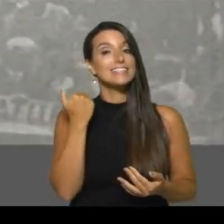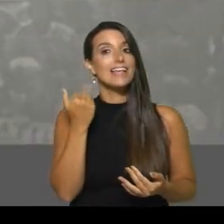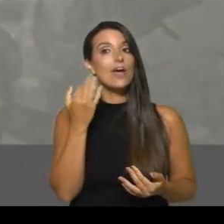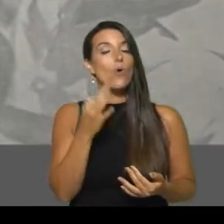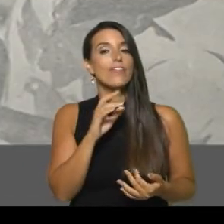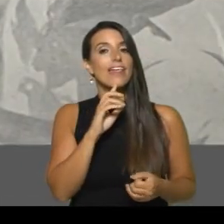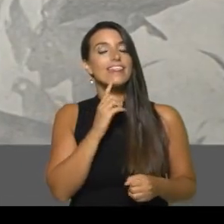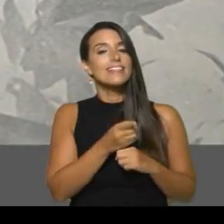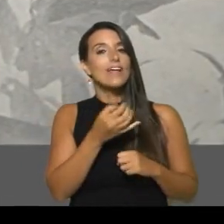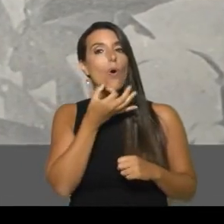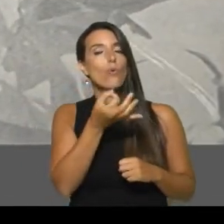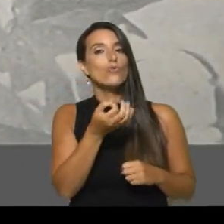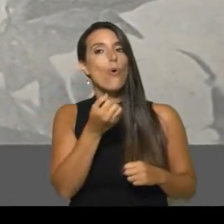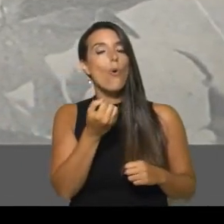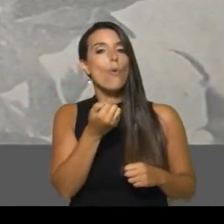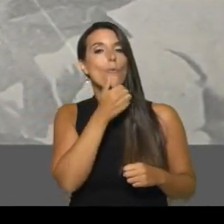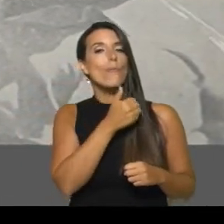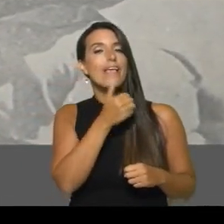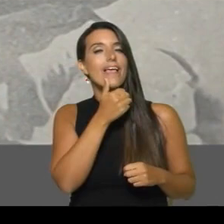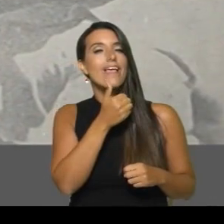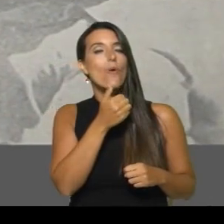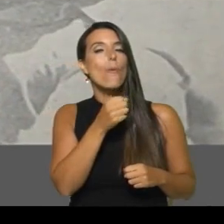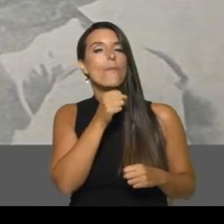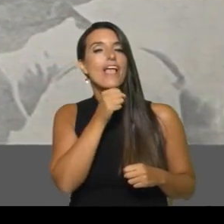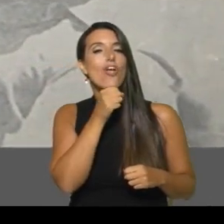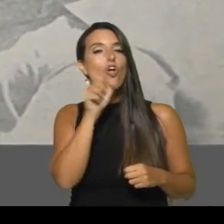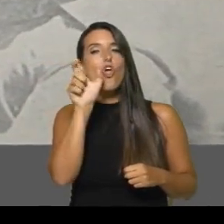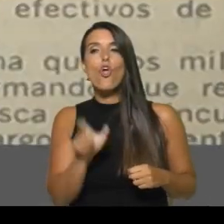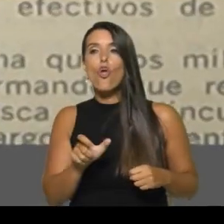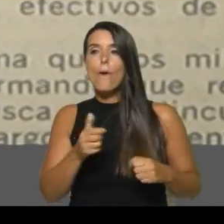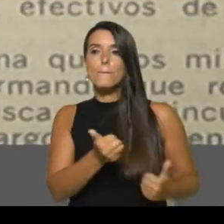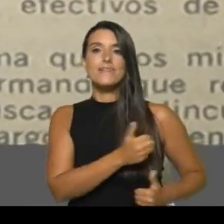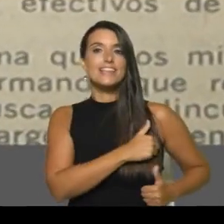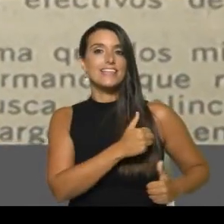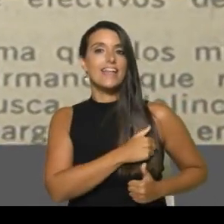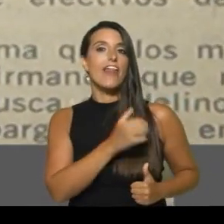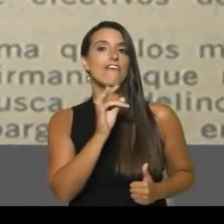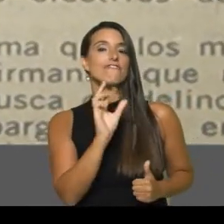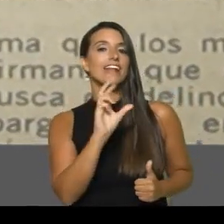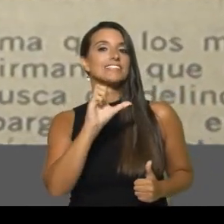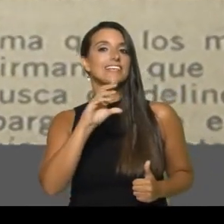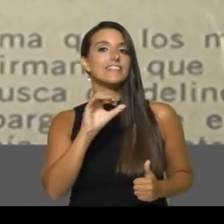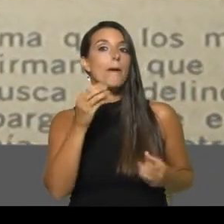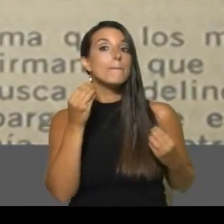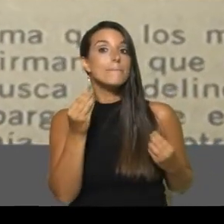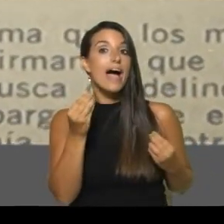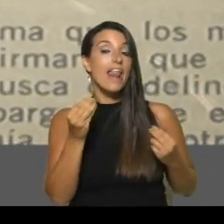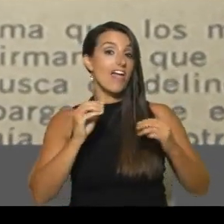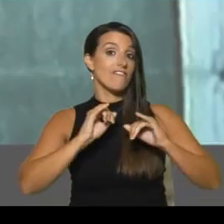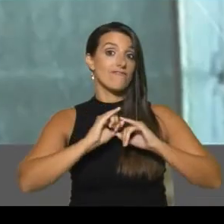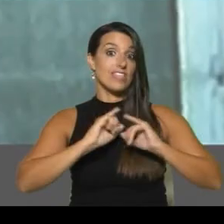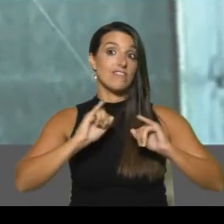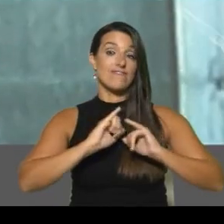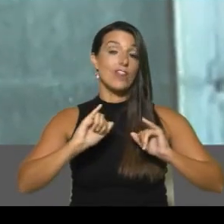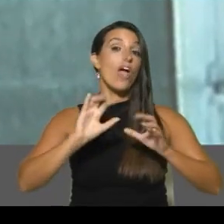deciden poner un viejo ministro un viejo militar muy prestigioso que era general Antonio franceses para frenar los índitos